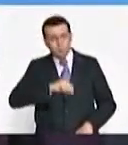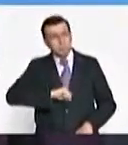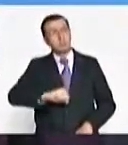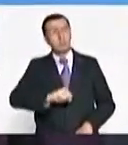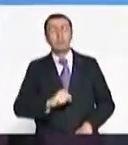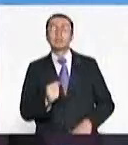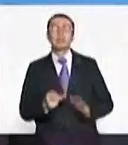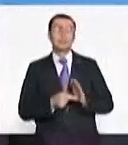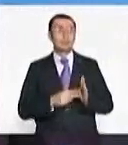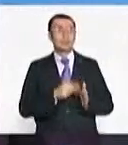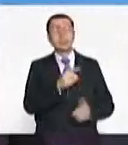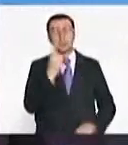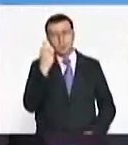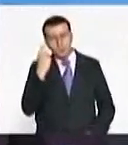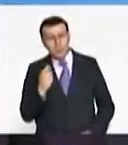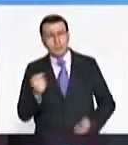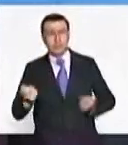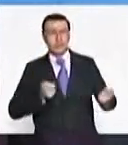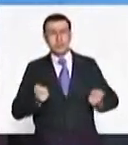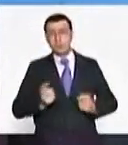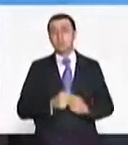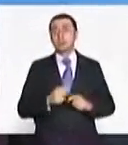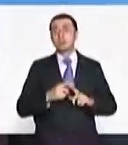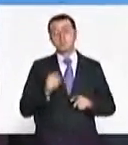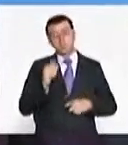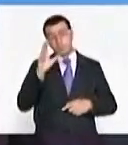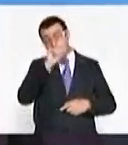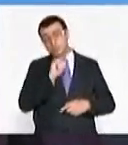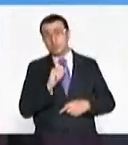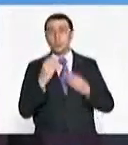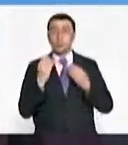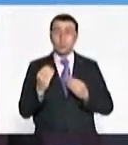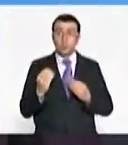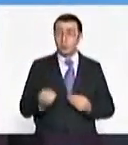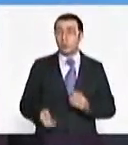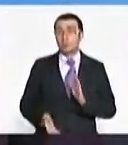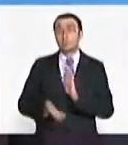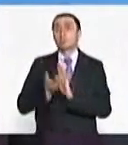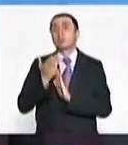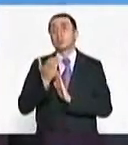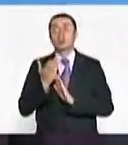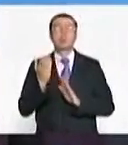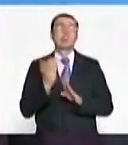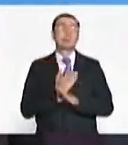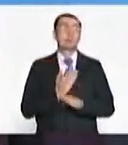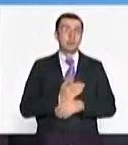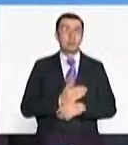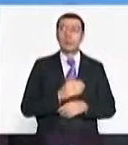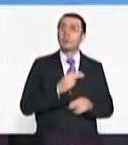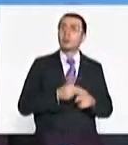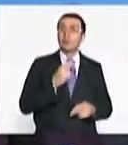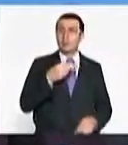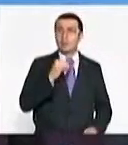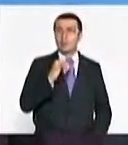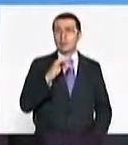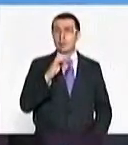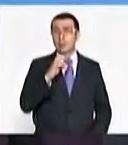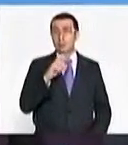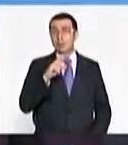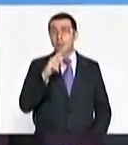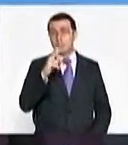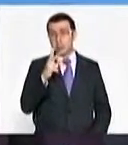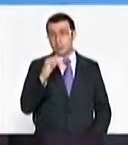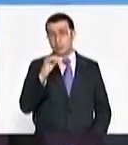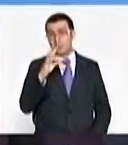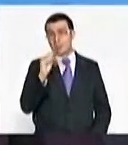carencia o un déficit de vitamina, pero también tengamos en cuenta que el exceso de vitaminas produce enfermedades contrarias que se llaman la hipervitaminosis, ¿ya? Y si es un paciente,